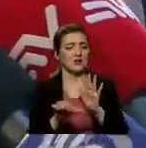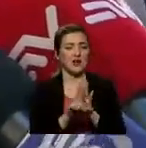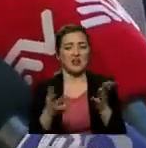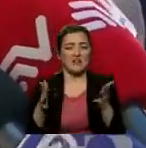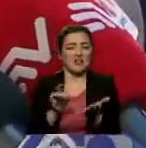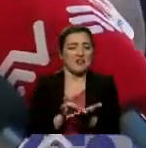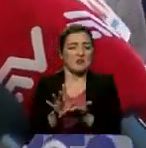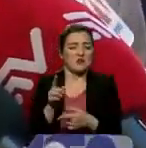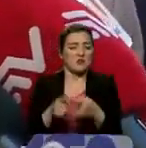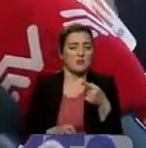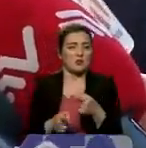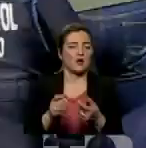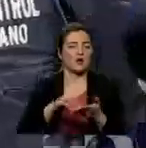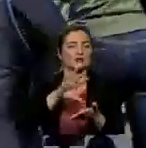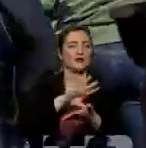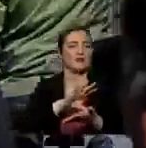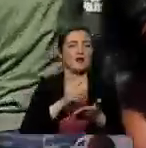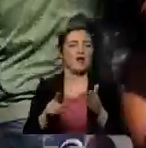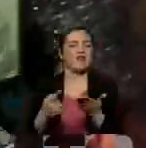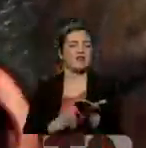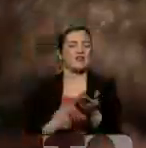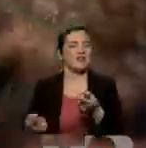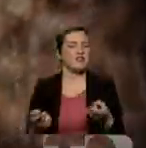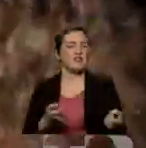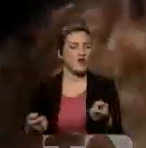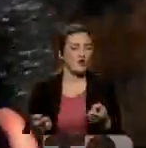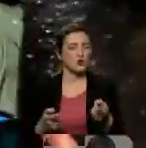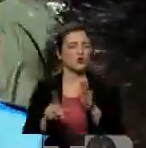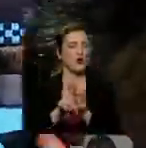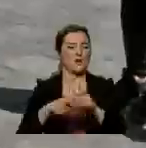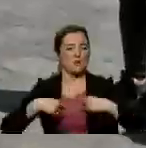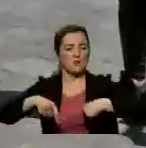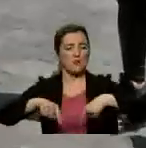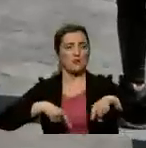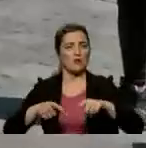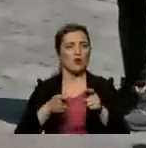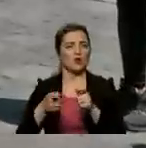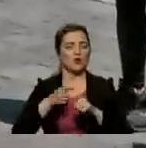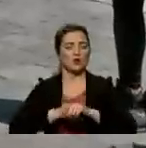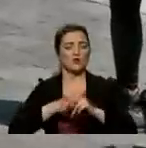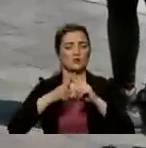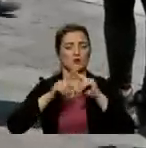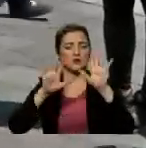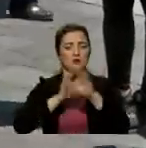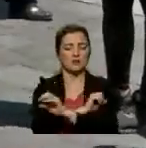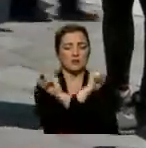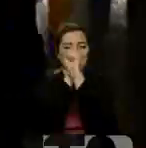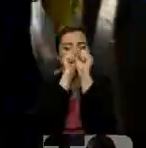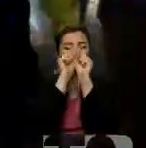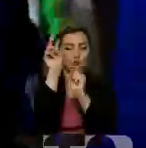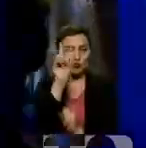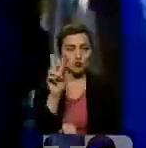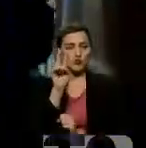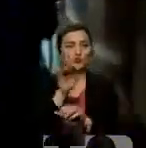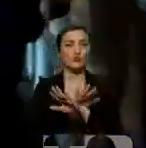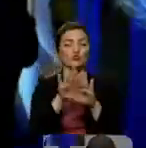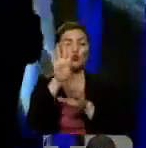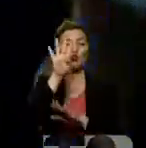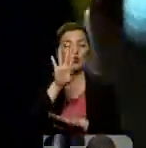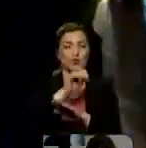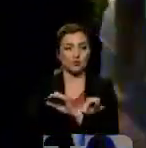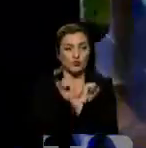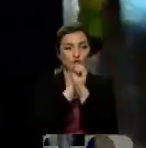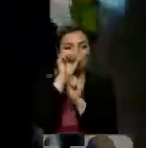estamos discutiendo con la Asamblea la ley de movilidad. Ahora, en el operativo que se ejecutó desde las 10 de la mañana del viernes y que terminó a las 4 de